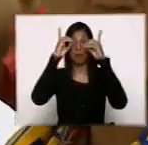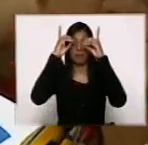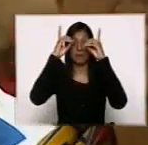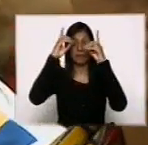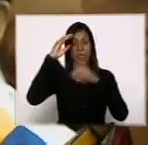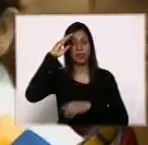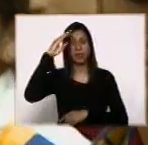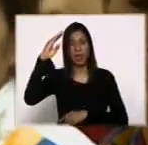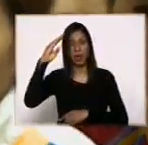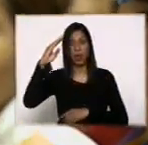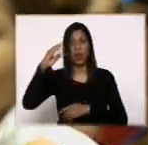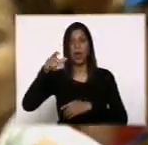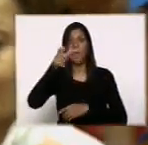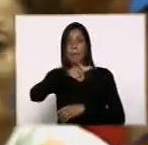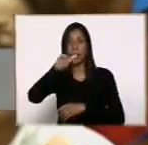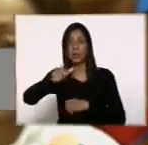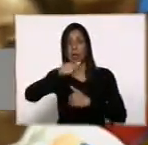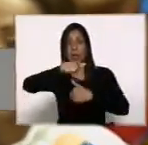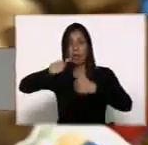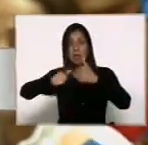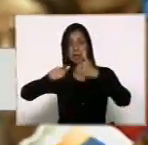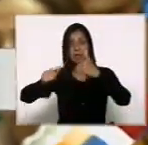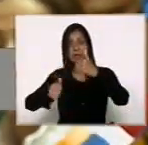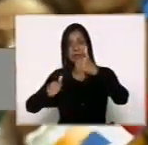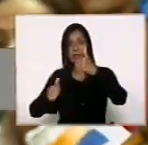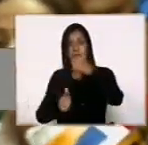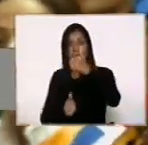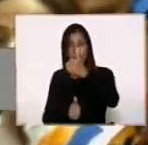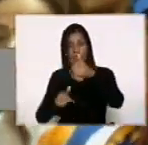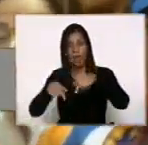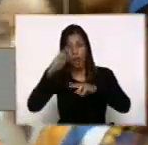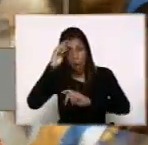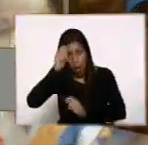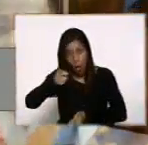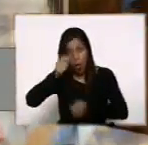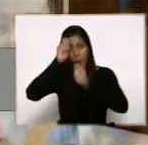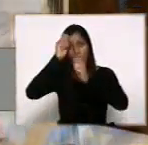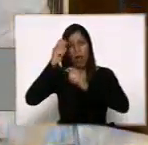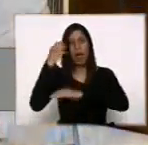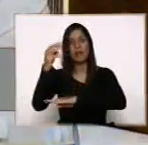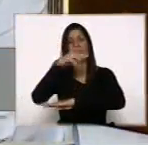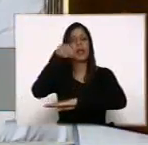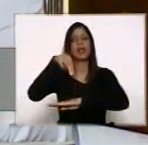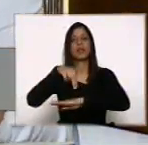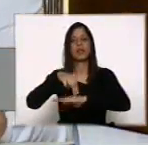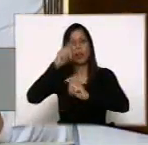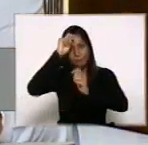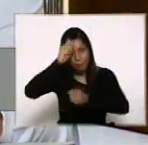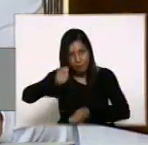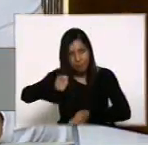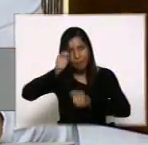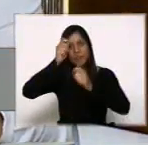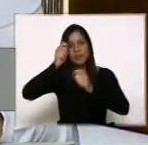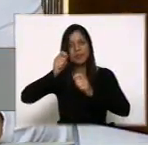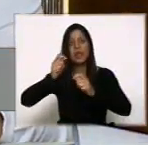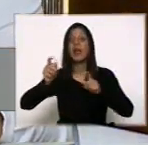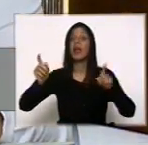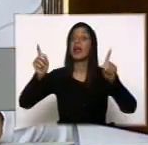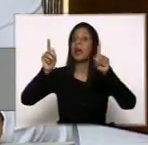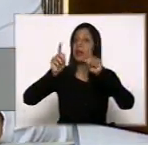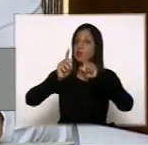acompañan en la directiva de esta honorable Asamblea Nacional. Igualmente